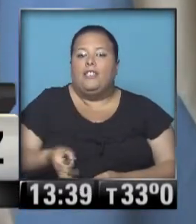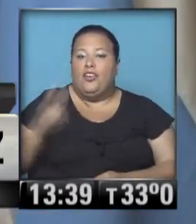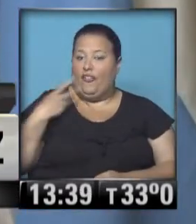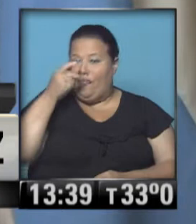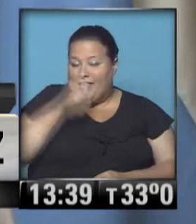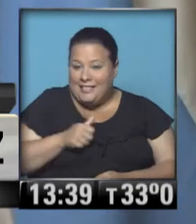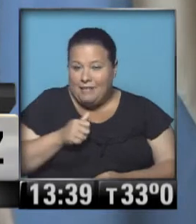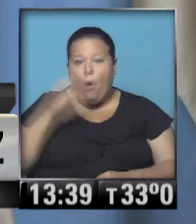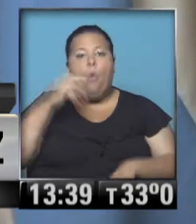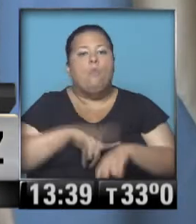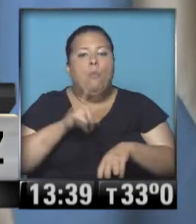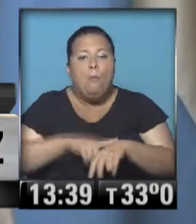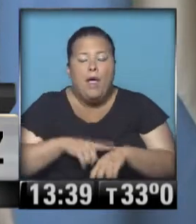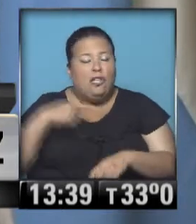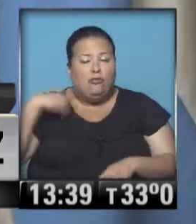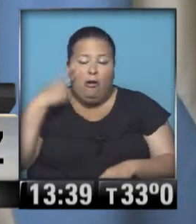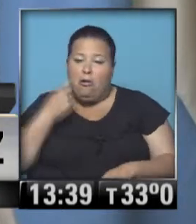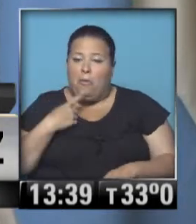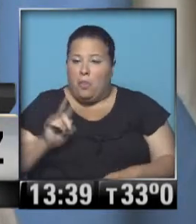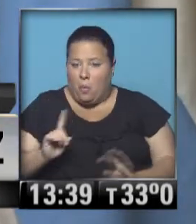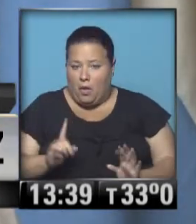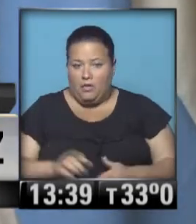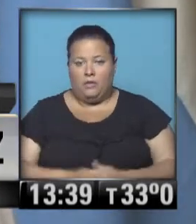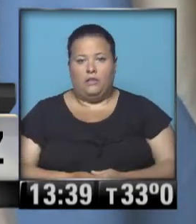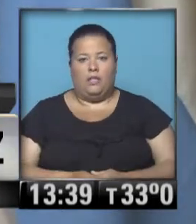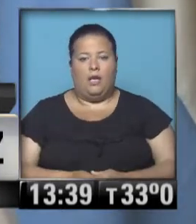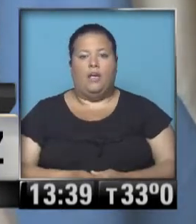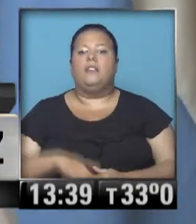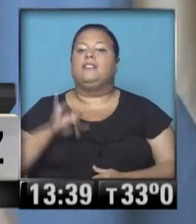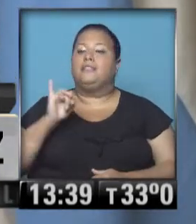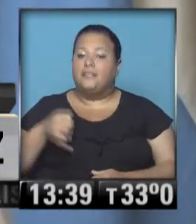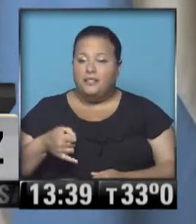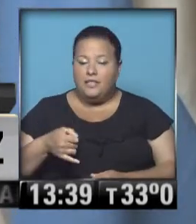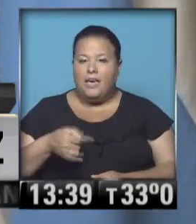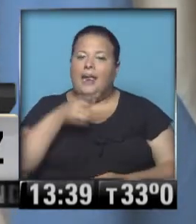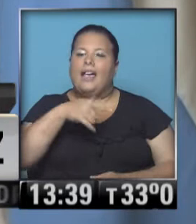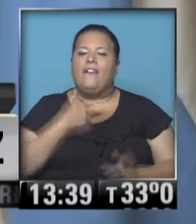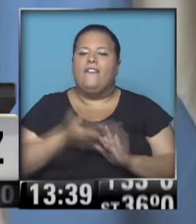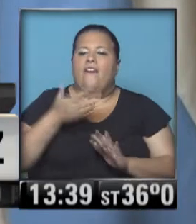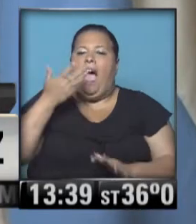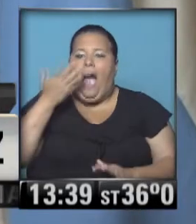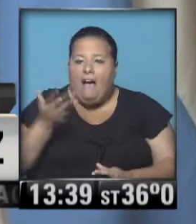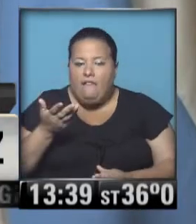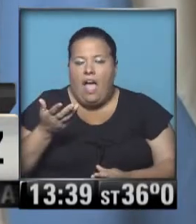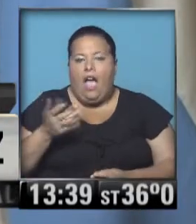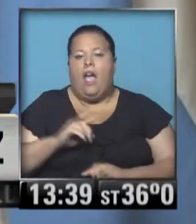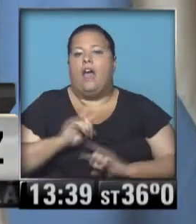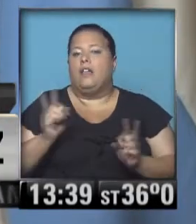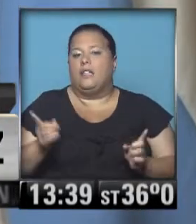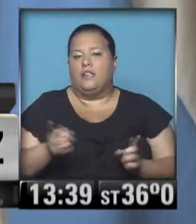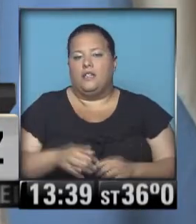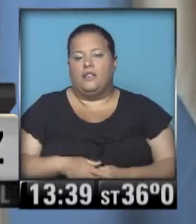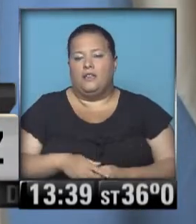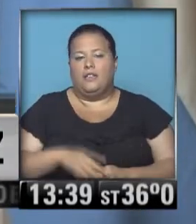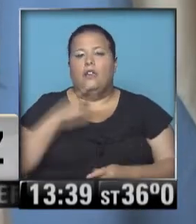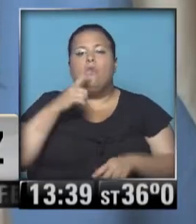semana, o sea, en el momento no lo percibí. Sí que intentó decir algo y no es, decir, la